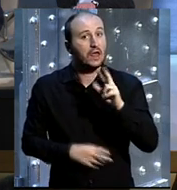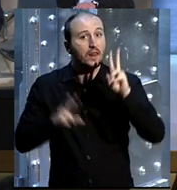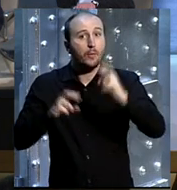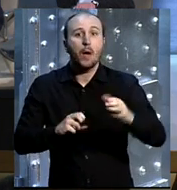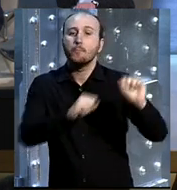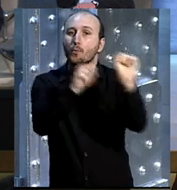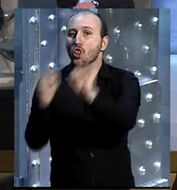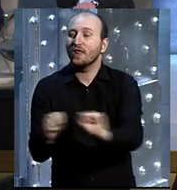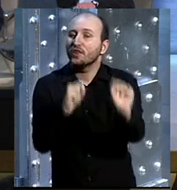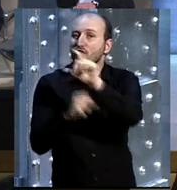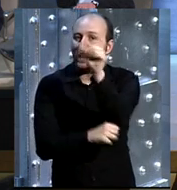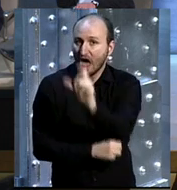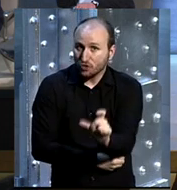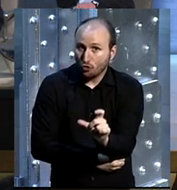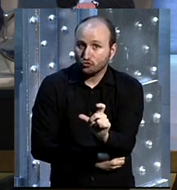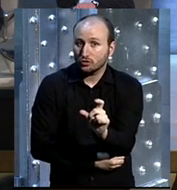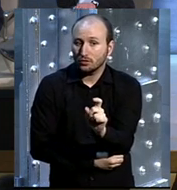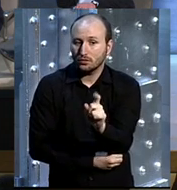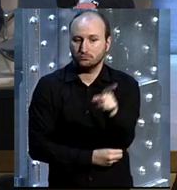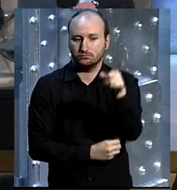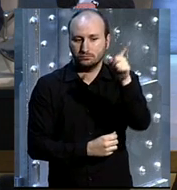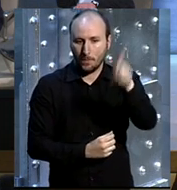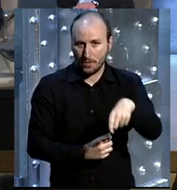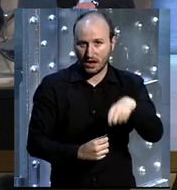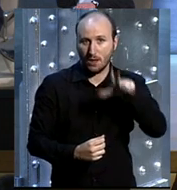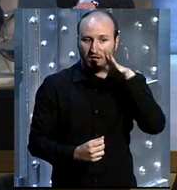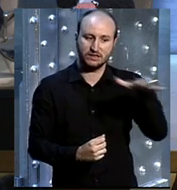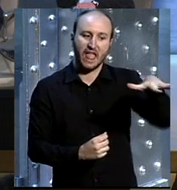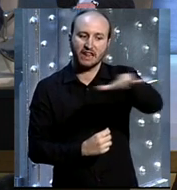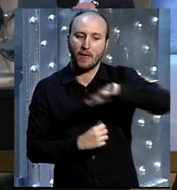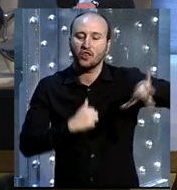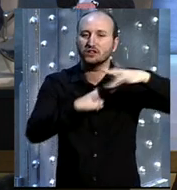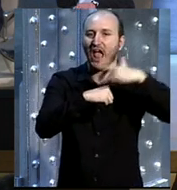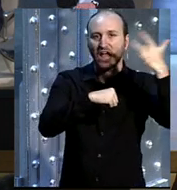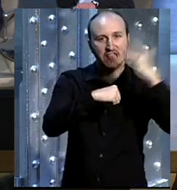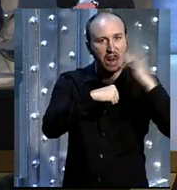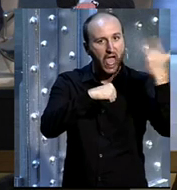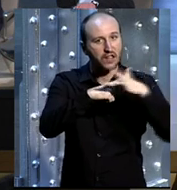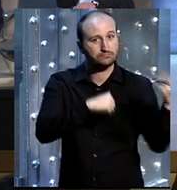y en el espacio digital